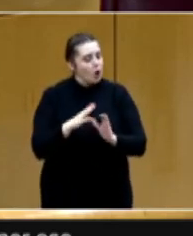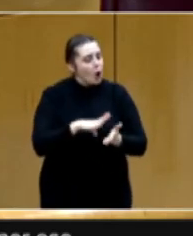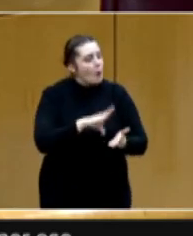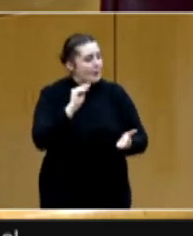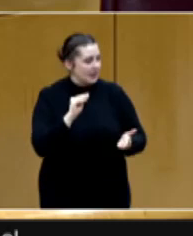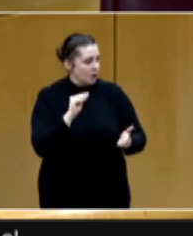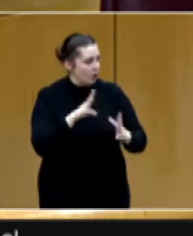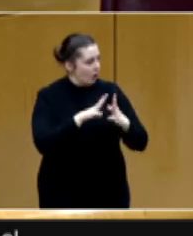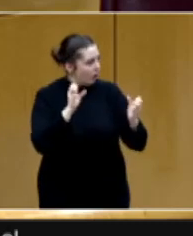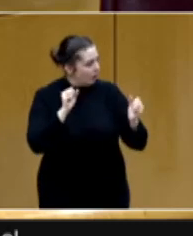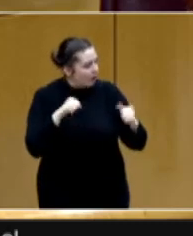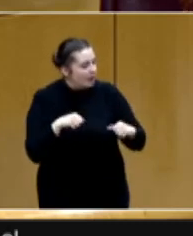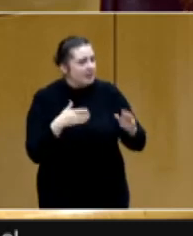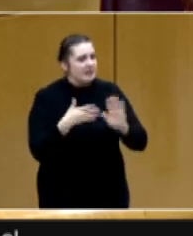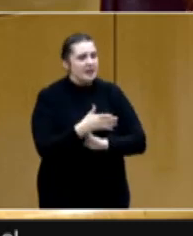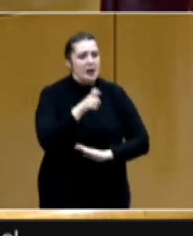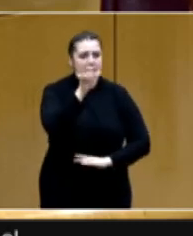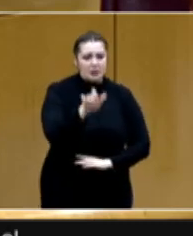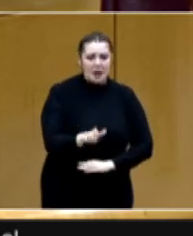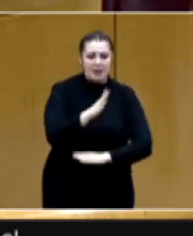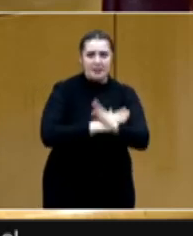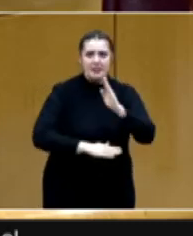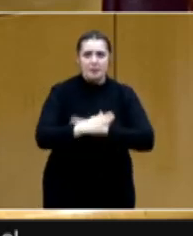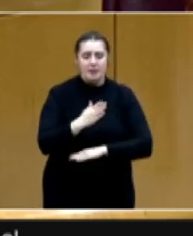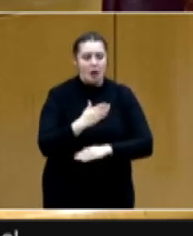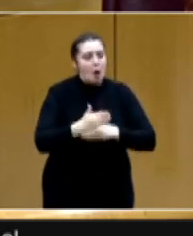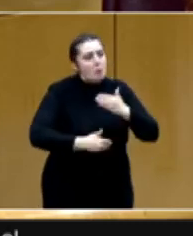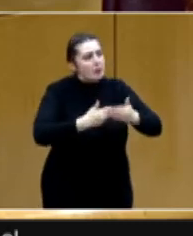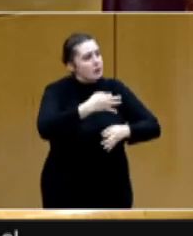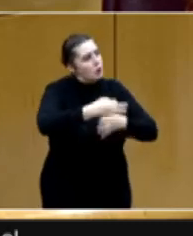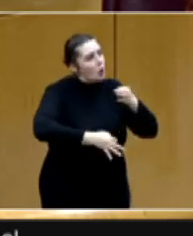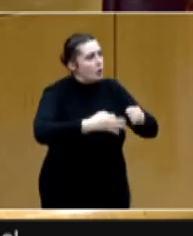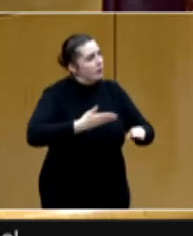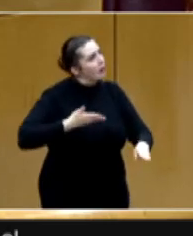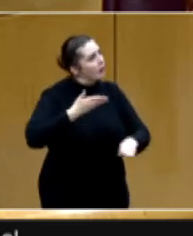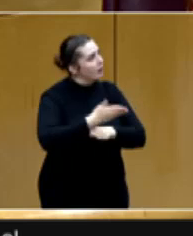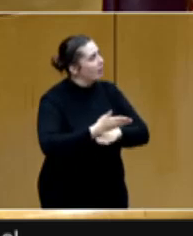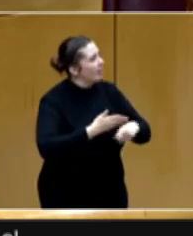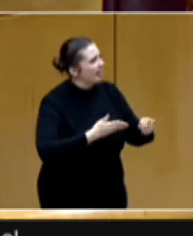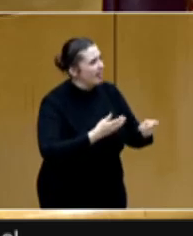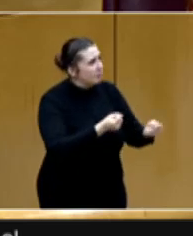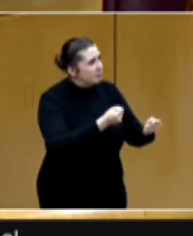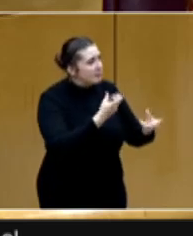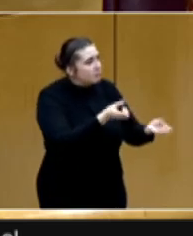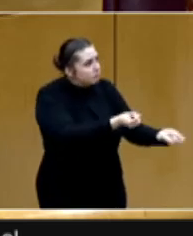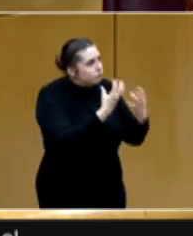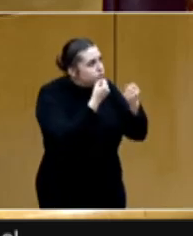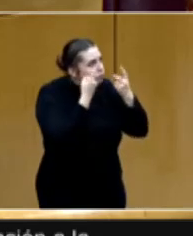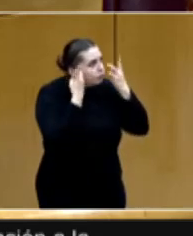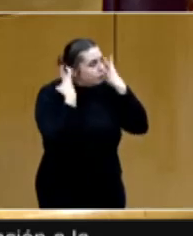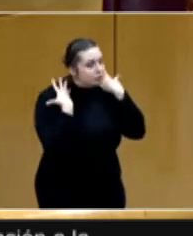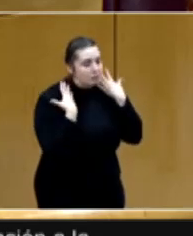no puede ser que una persona con discapacidad acuda un proceso judicial y no se entere de lo que allí